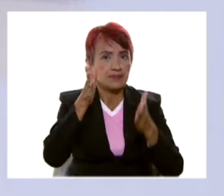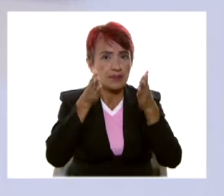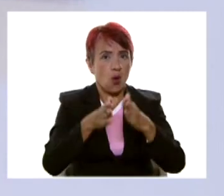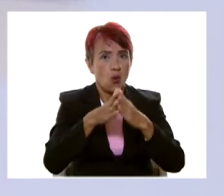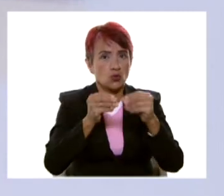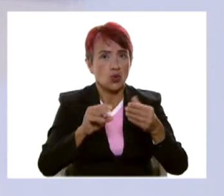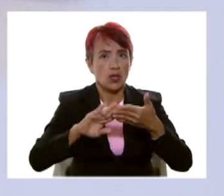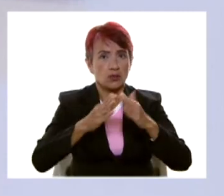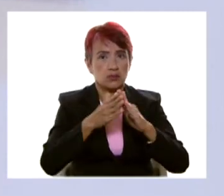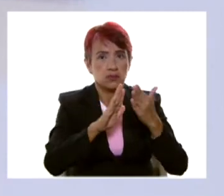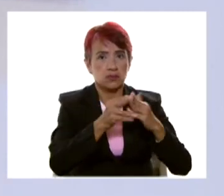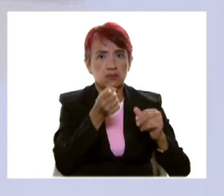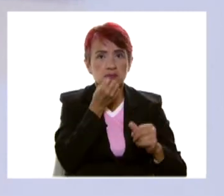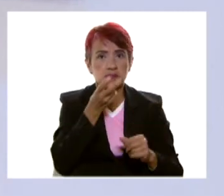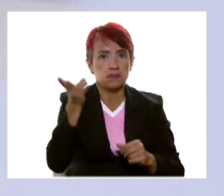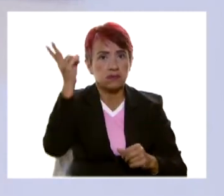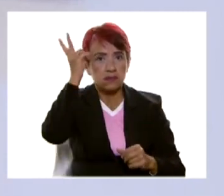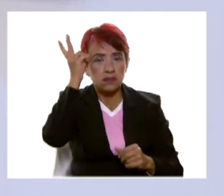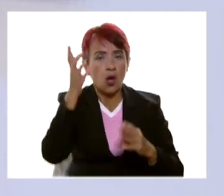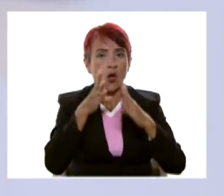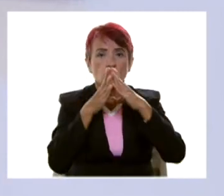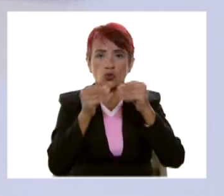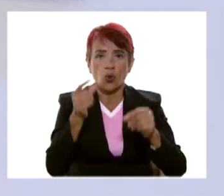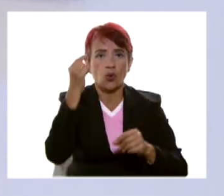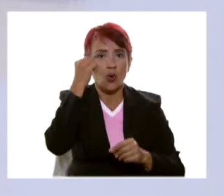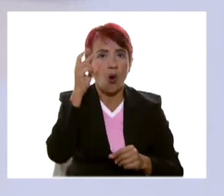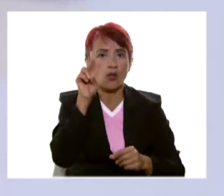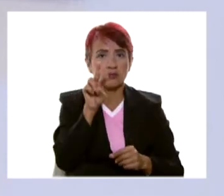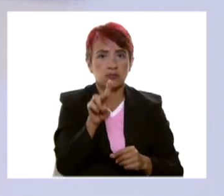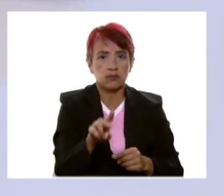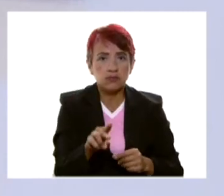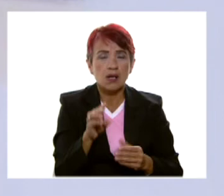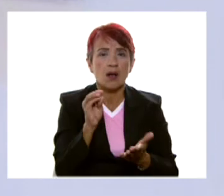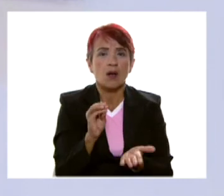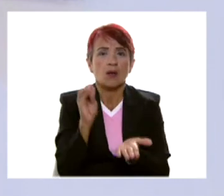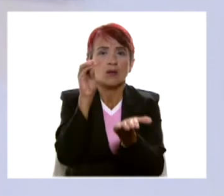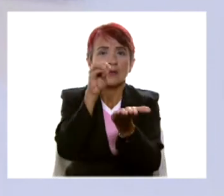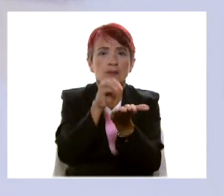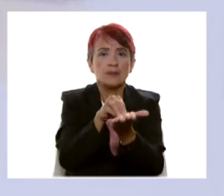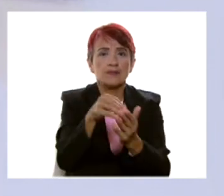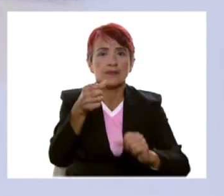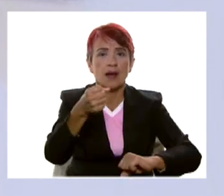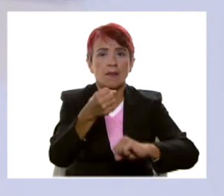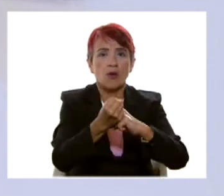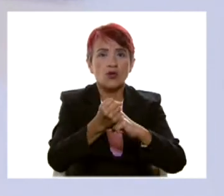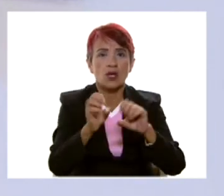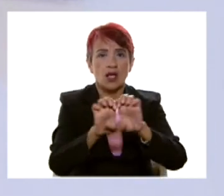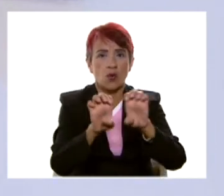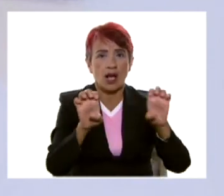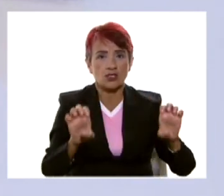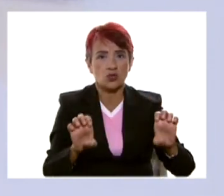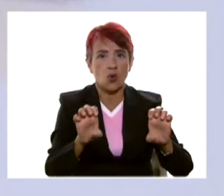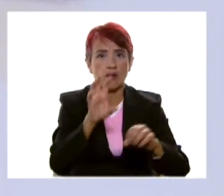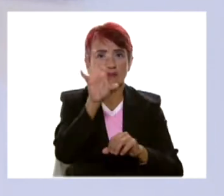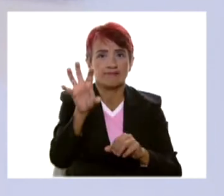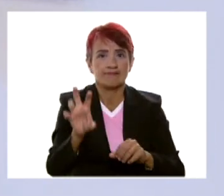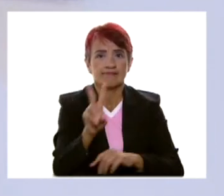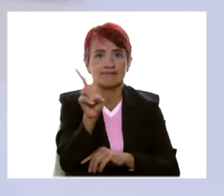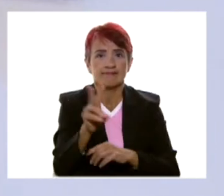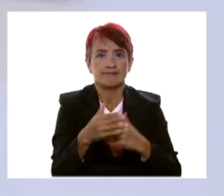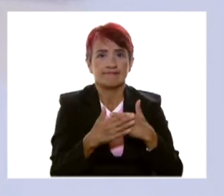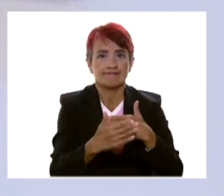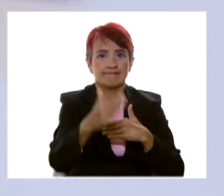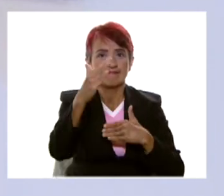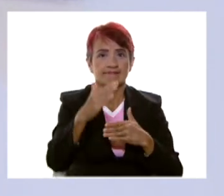nuestras comunidades indígenas y que todos los días ponen su granito de arena para que la educación en nuestro país siga